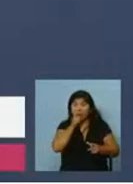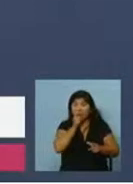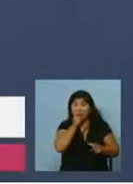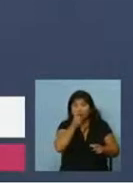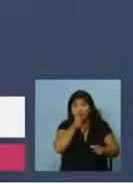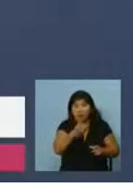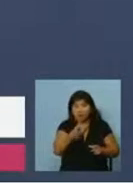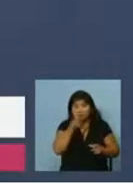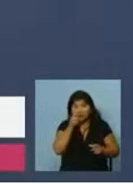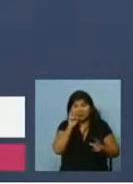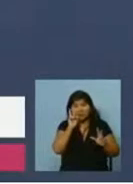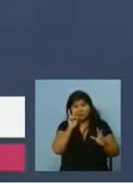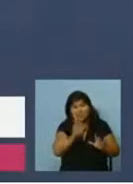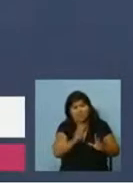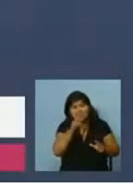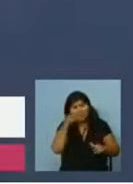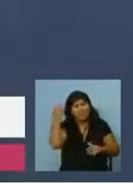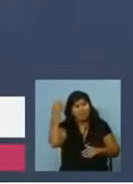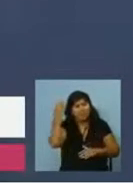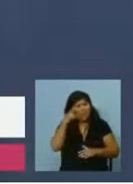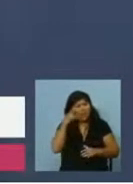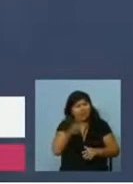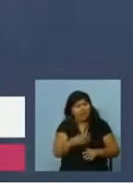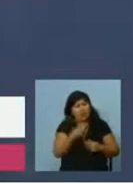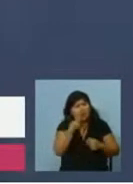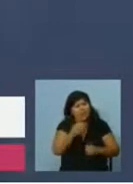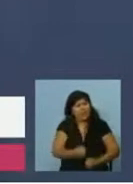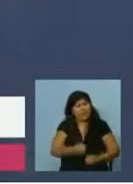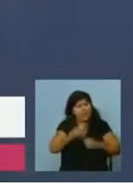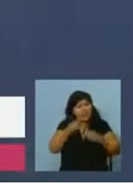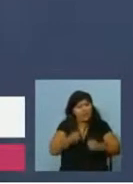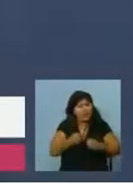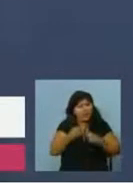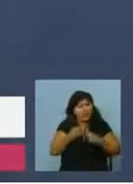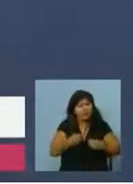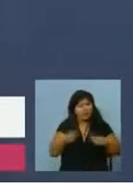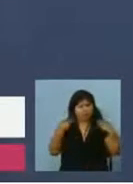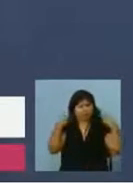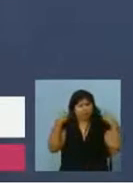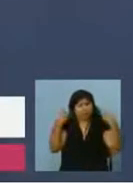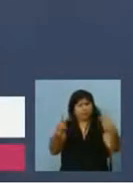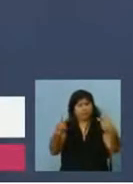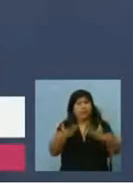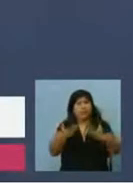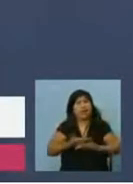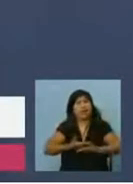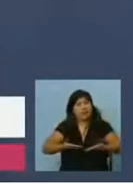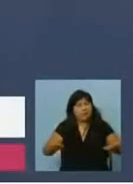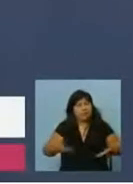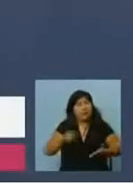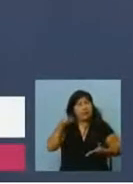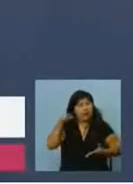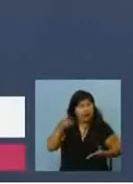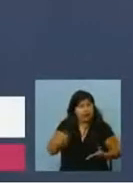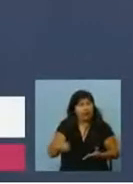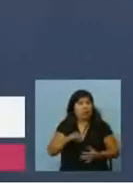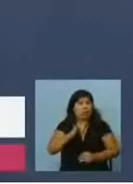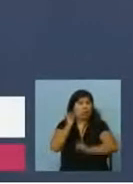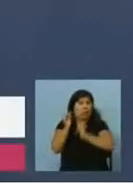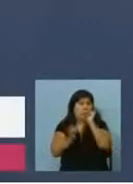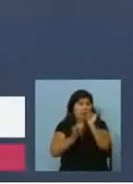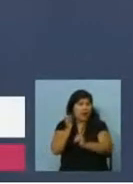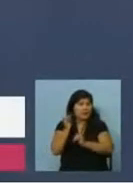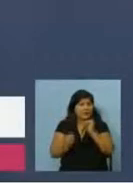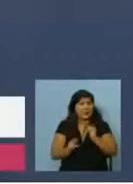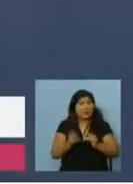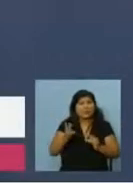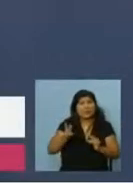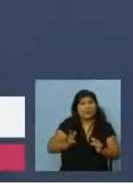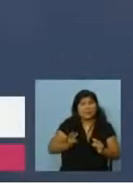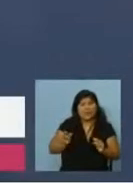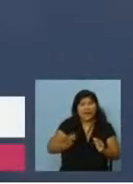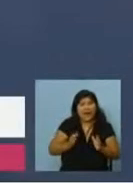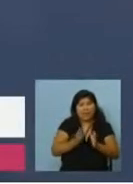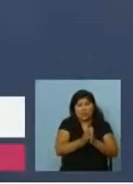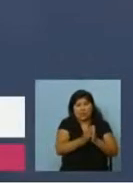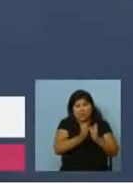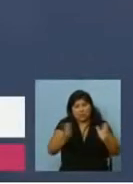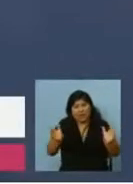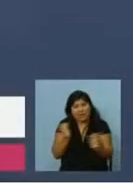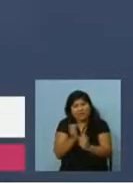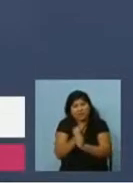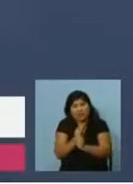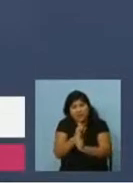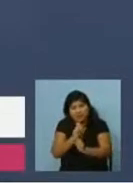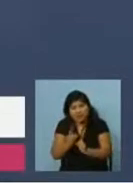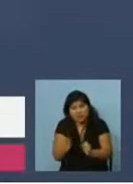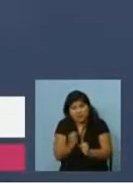metas, comparando lo que se hizo durante su gestión en estos 3 años con lo que se hizo anteriormente durante el kirchnerismo, durante la época